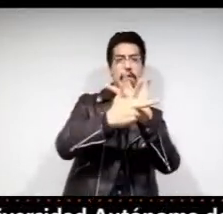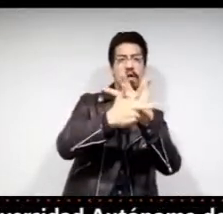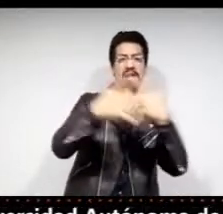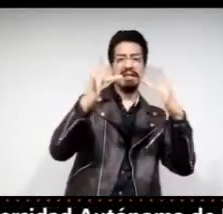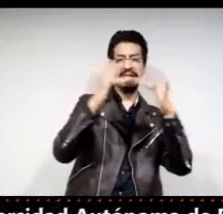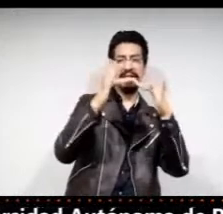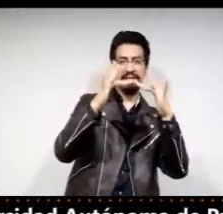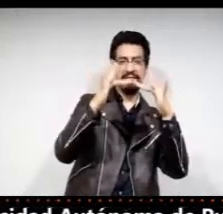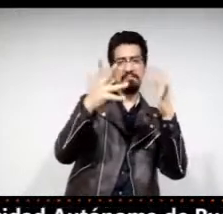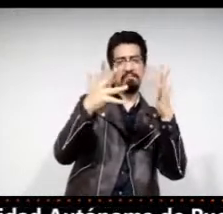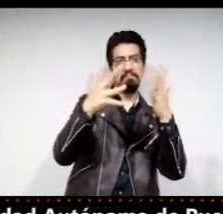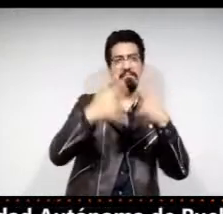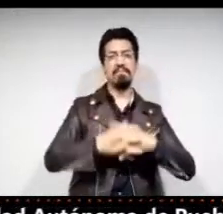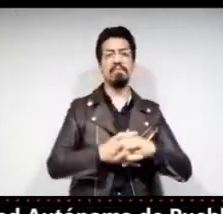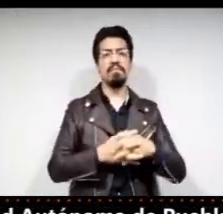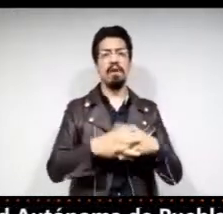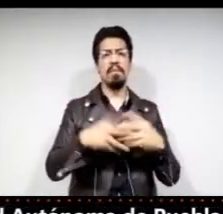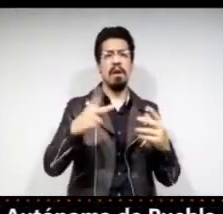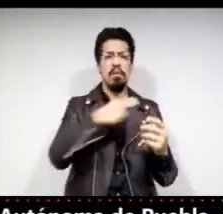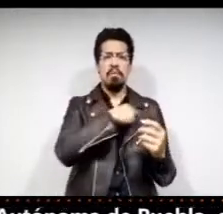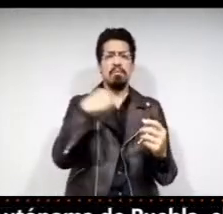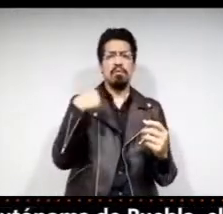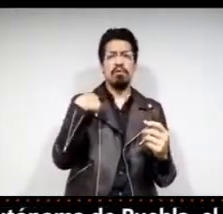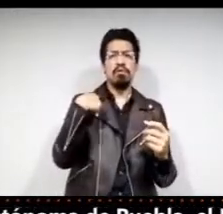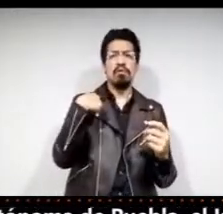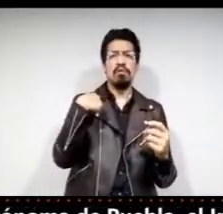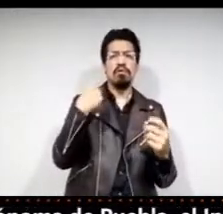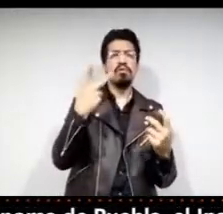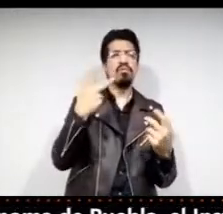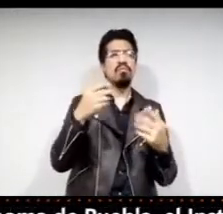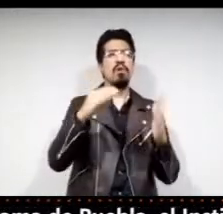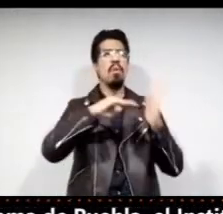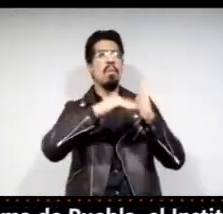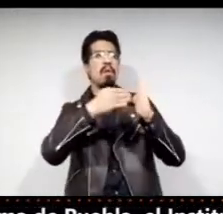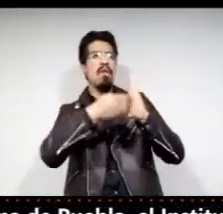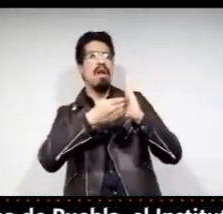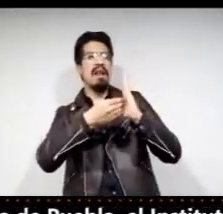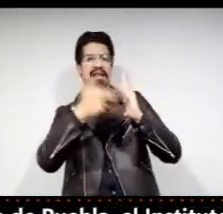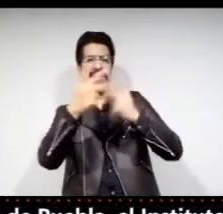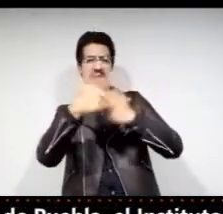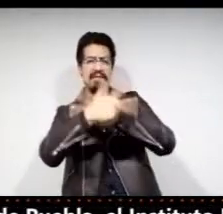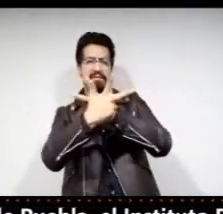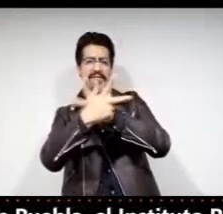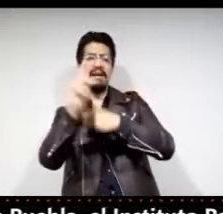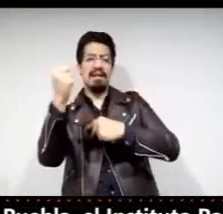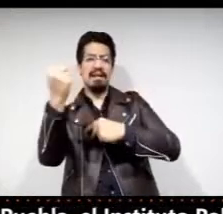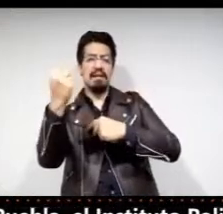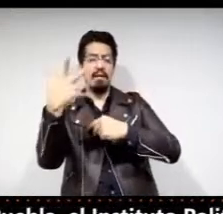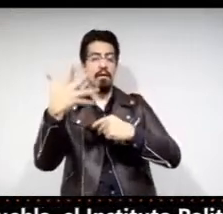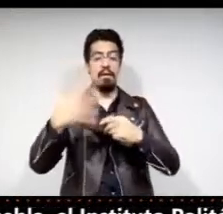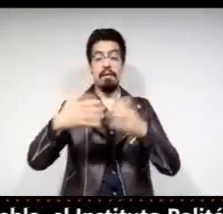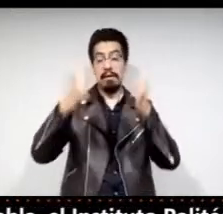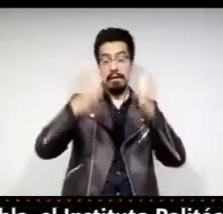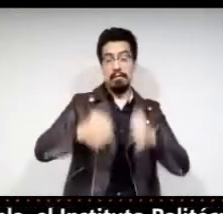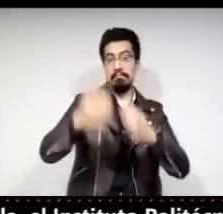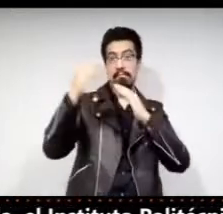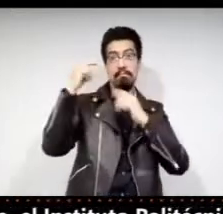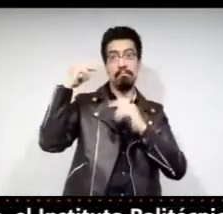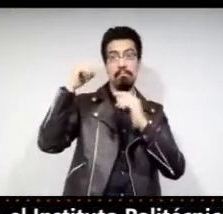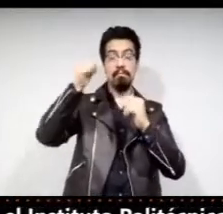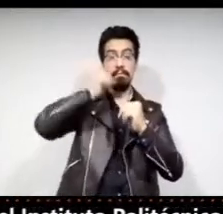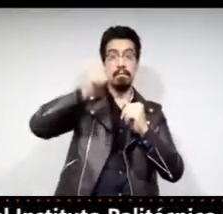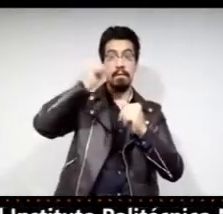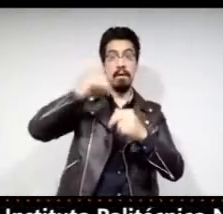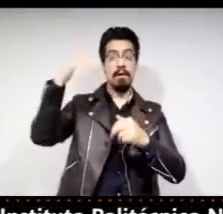no lo es, nosotros le hemos denominado una modalidad virtual, también llegó para quedarse. Es decir, ya vamos a tener no